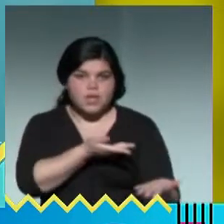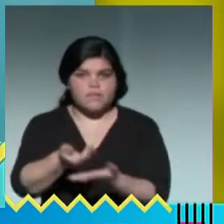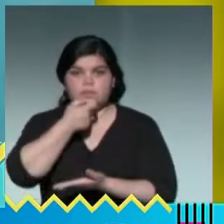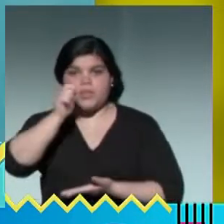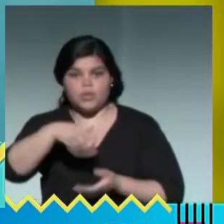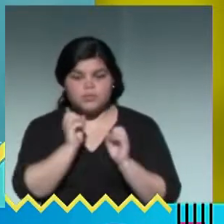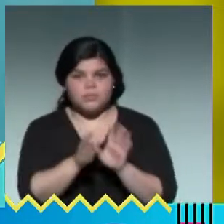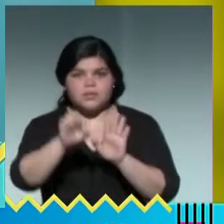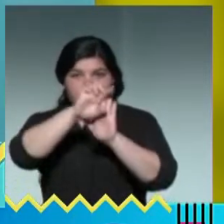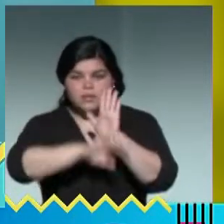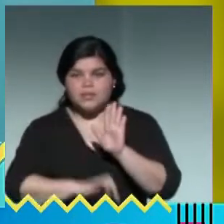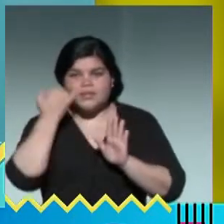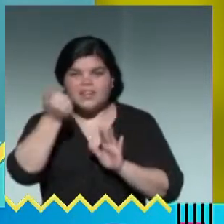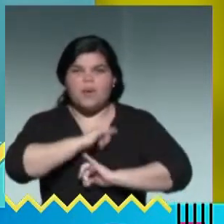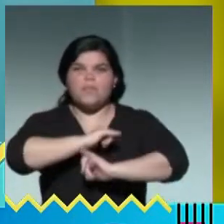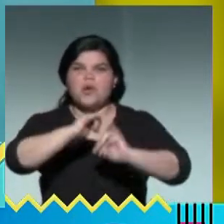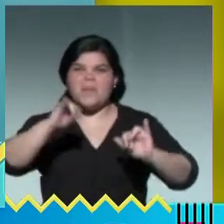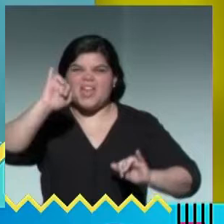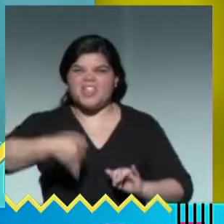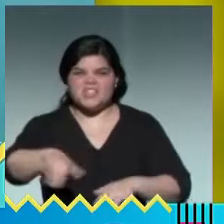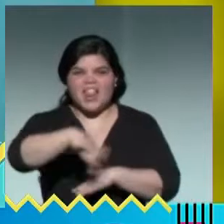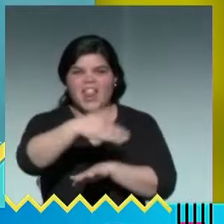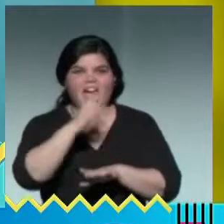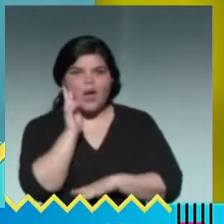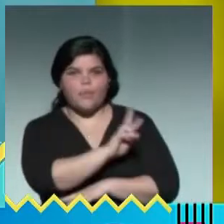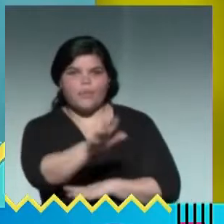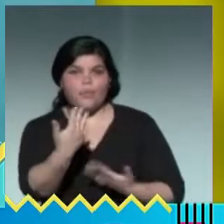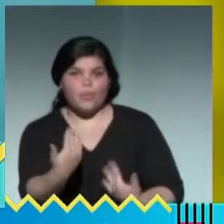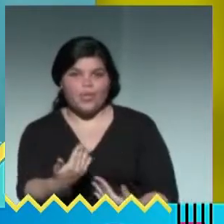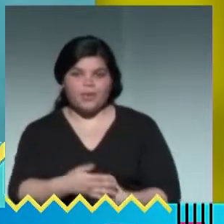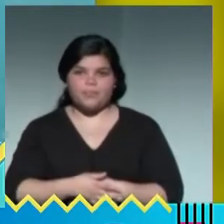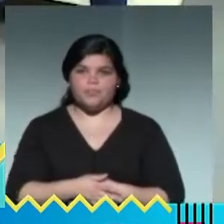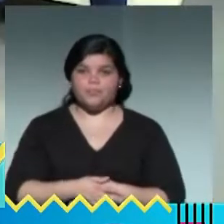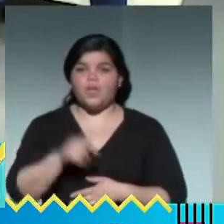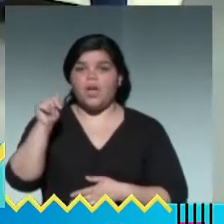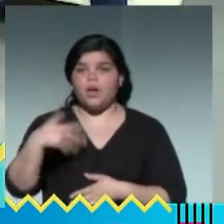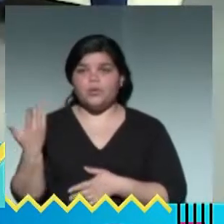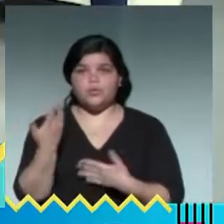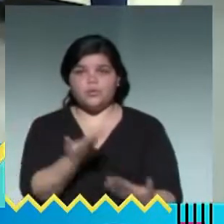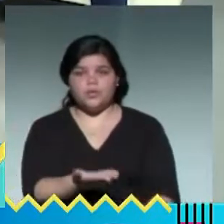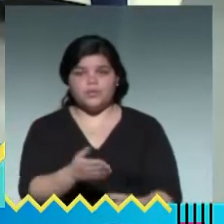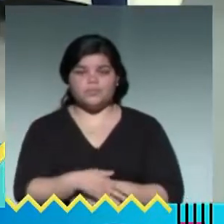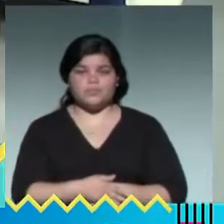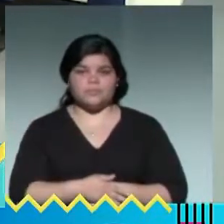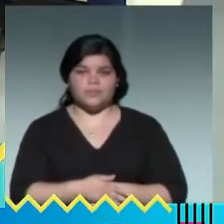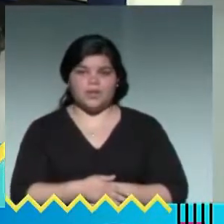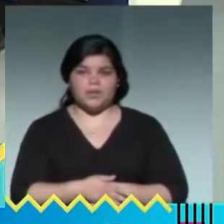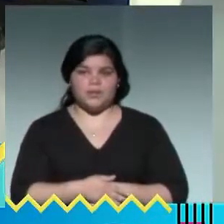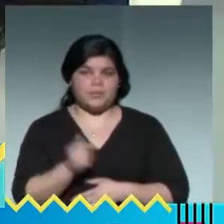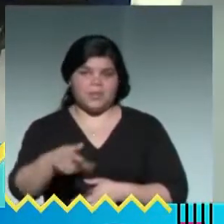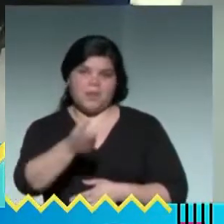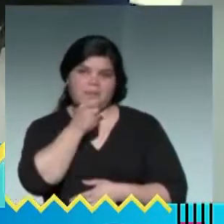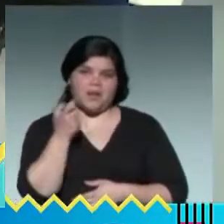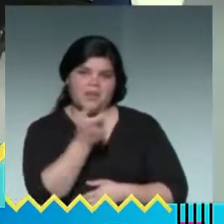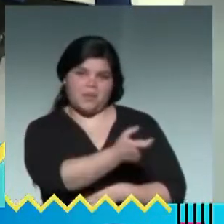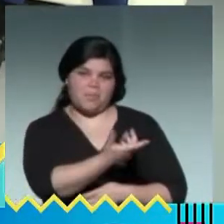provincia de Mendoza. De hecho, ya se ven publicidades también callejeras anunciando esto. Entonces, bueno, ahora le vamos a dar el paso a Natalio para que le conteste a